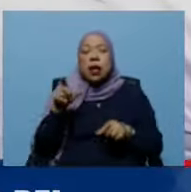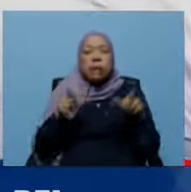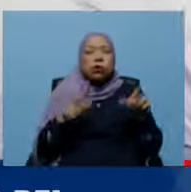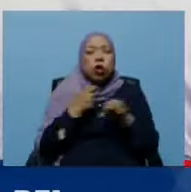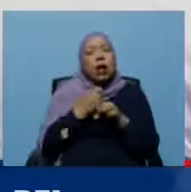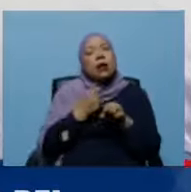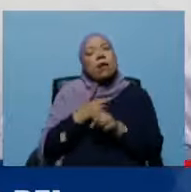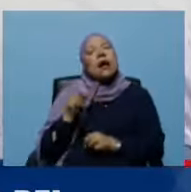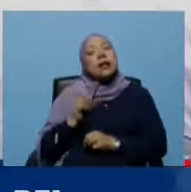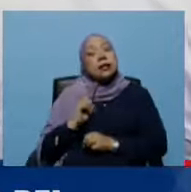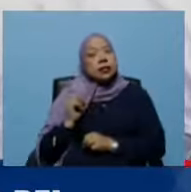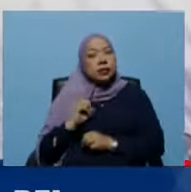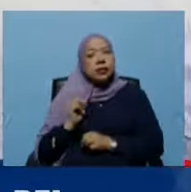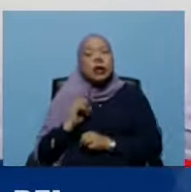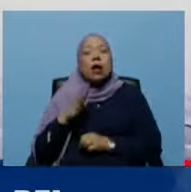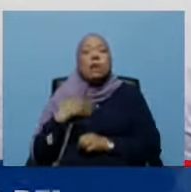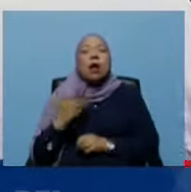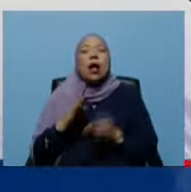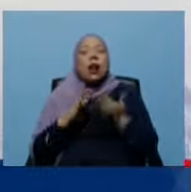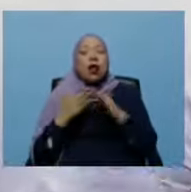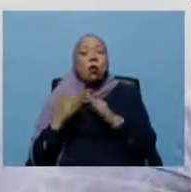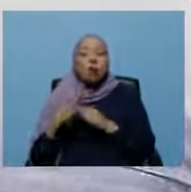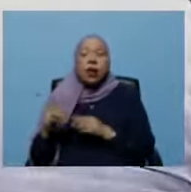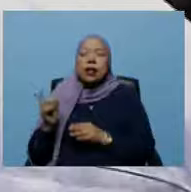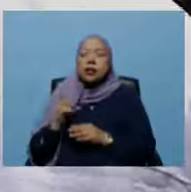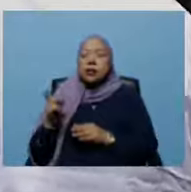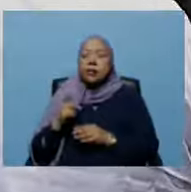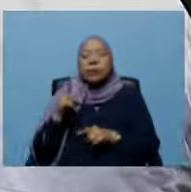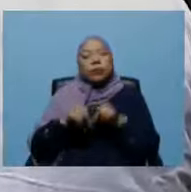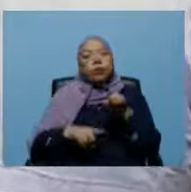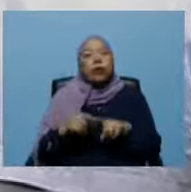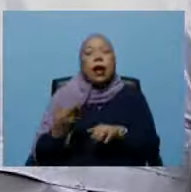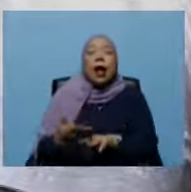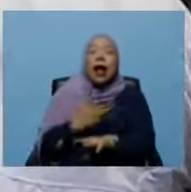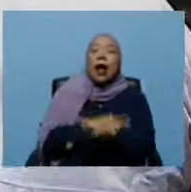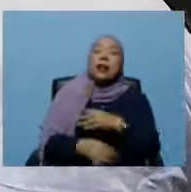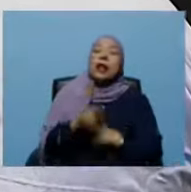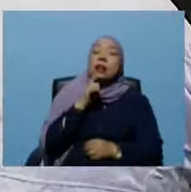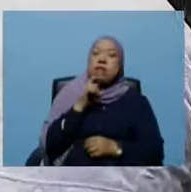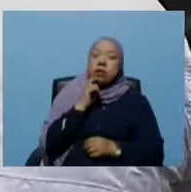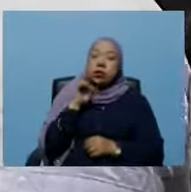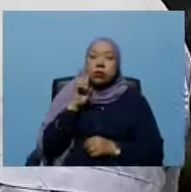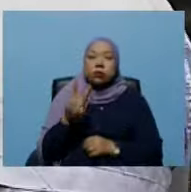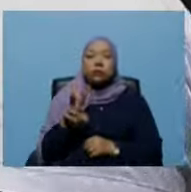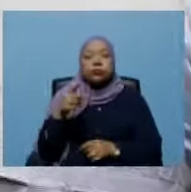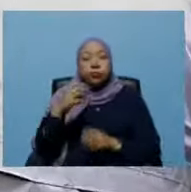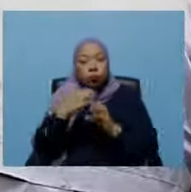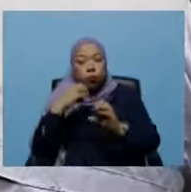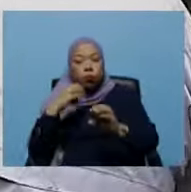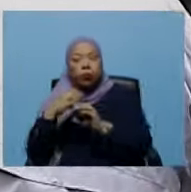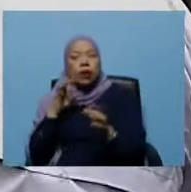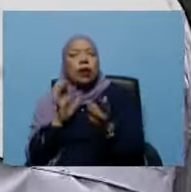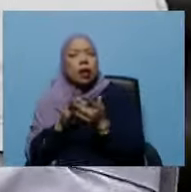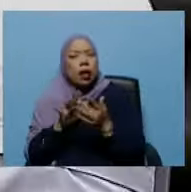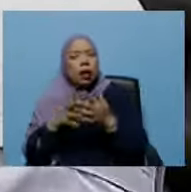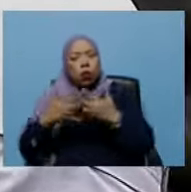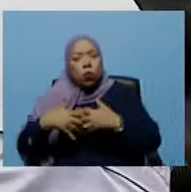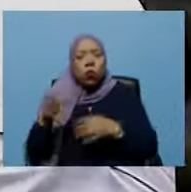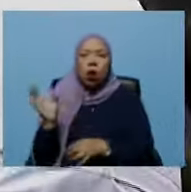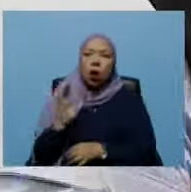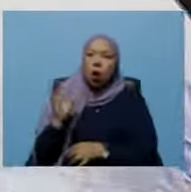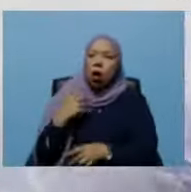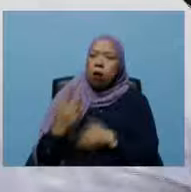lo dije, para que pueda la comunidad recibir lo que anteriormente no se veía, que era la cabilla, directamente de